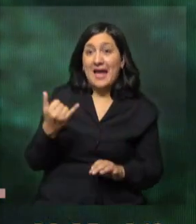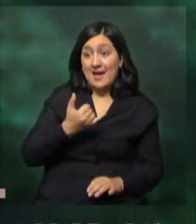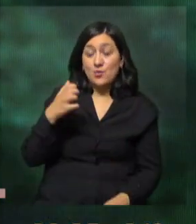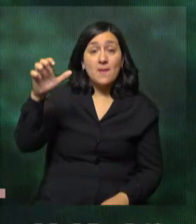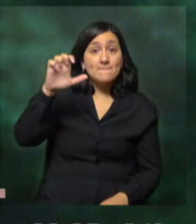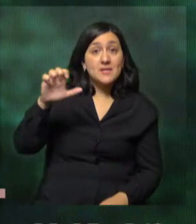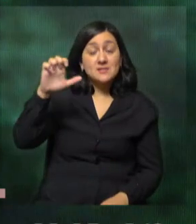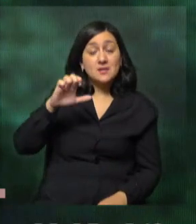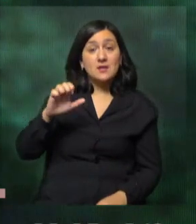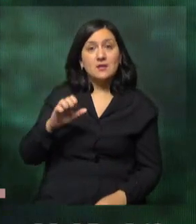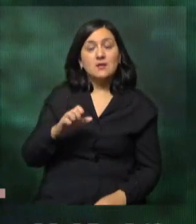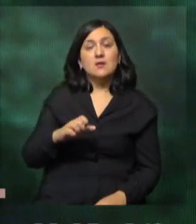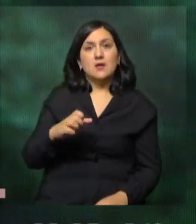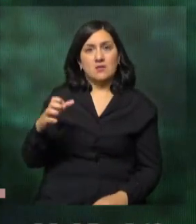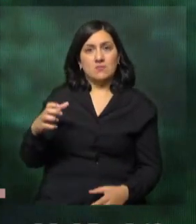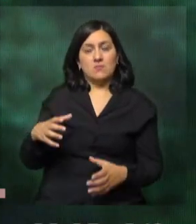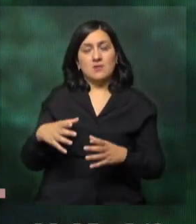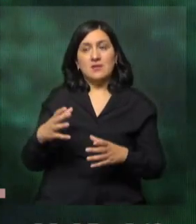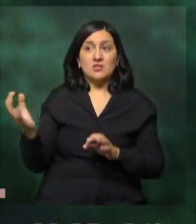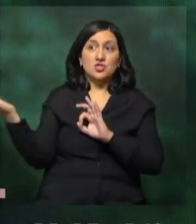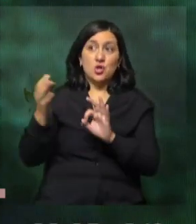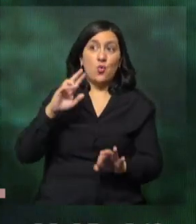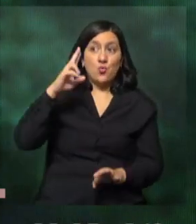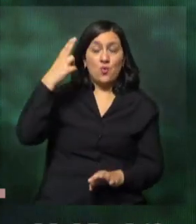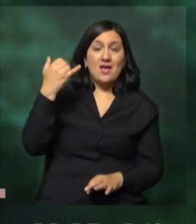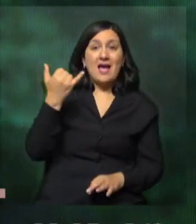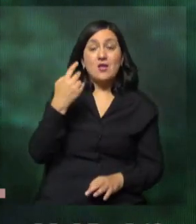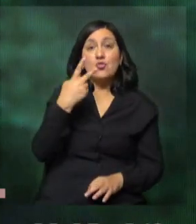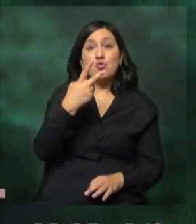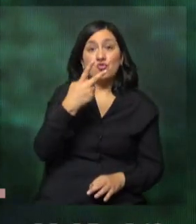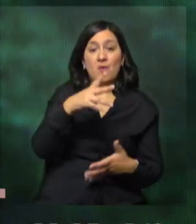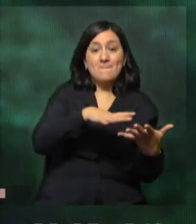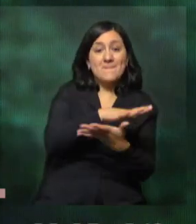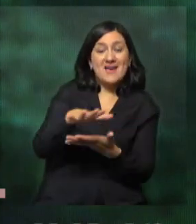empresa multinacional que está instalada en Uruguay, que bueno, tiene dos parques eólicos,